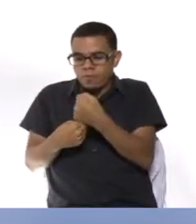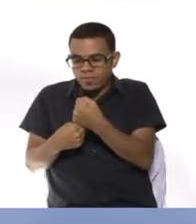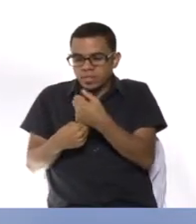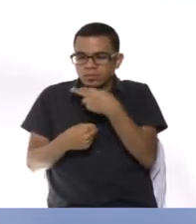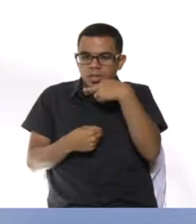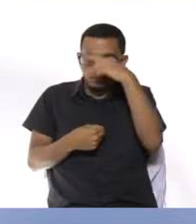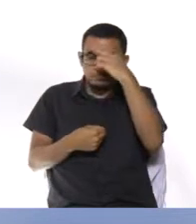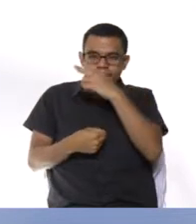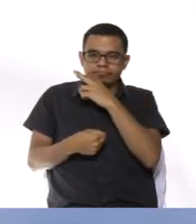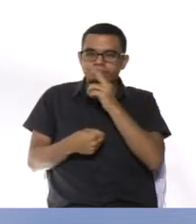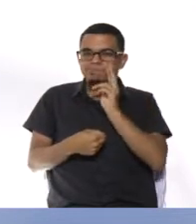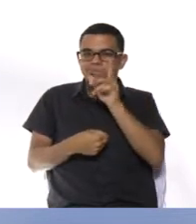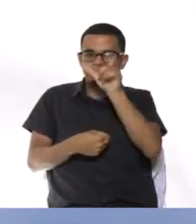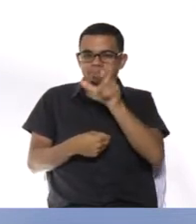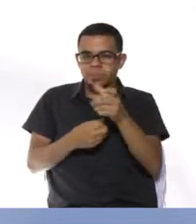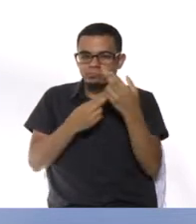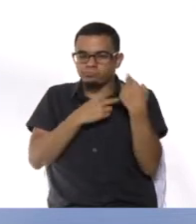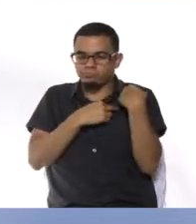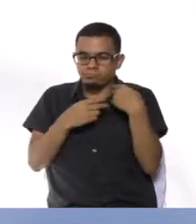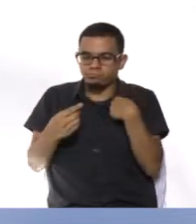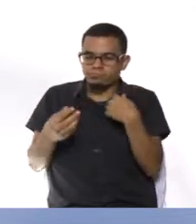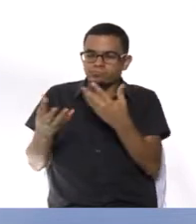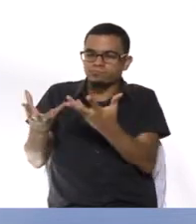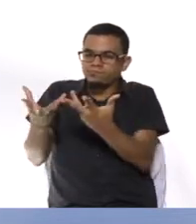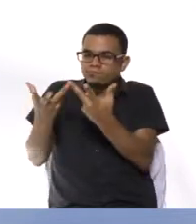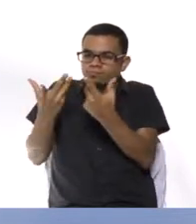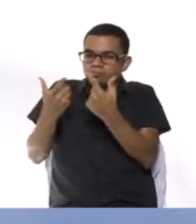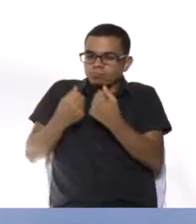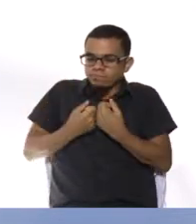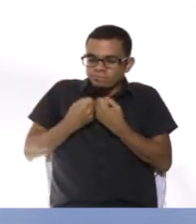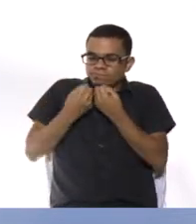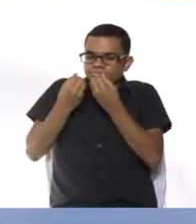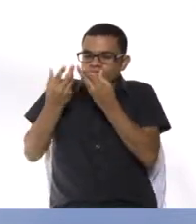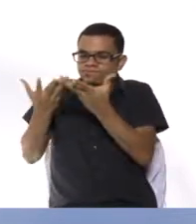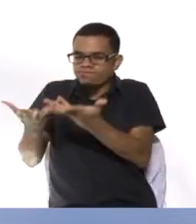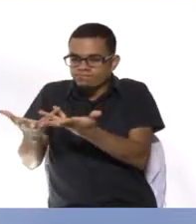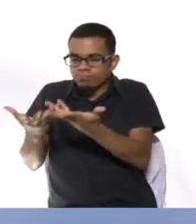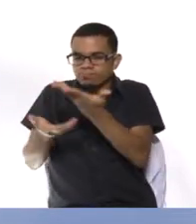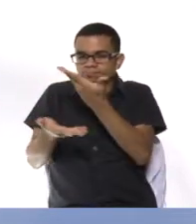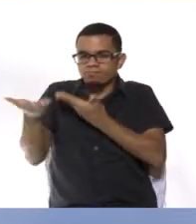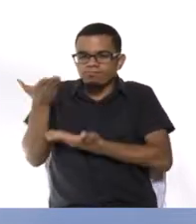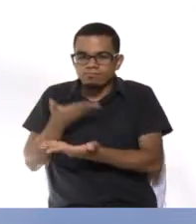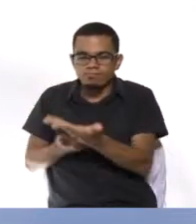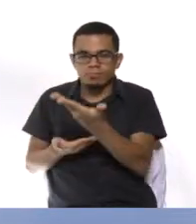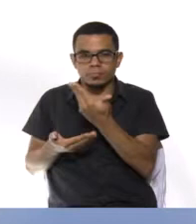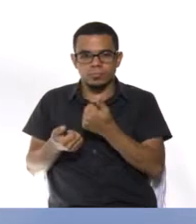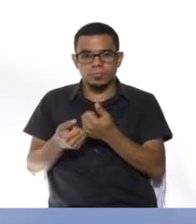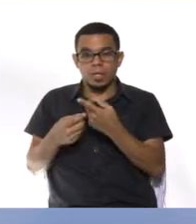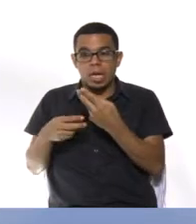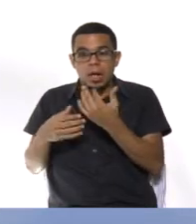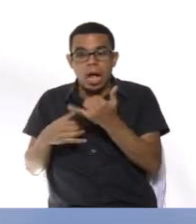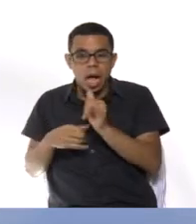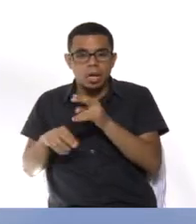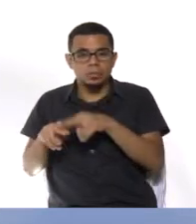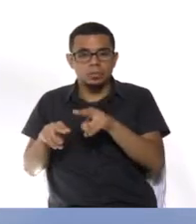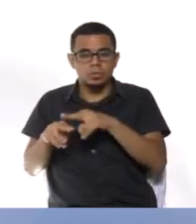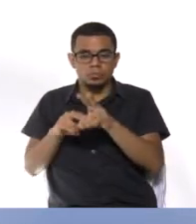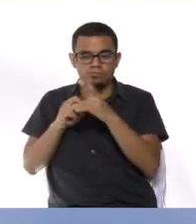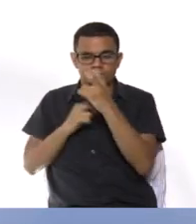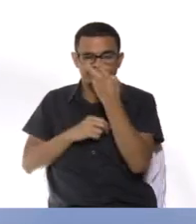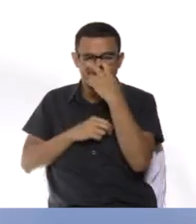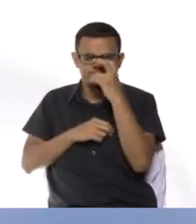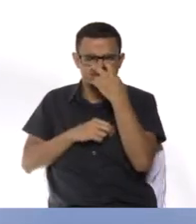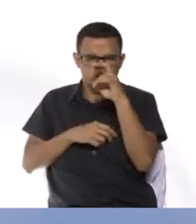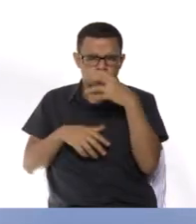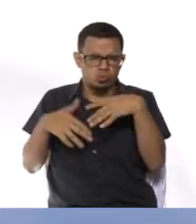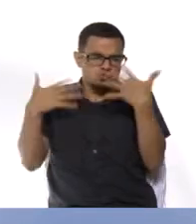de decirle a mamá, a papá o a la familia qué está leyendo o qué necesita, porque hay niños y niñas que son muy curiosos y a veces